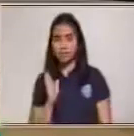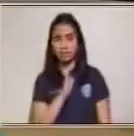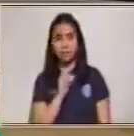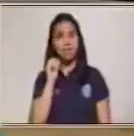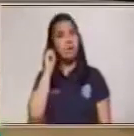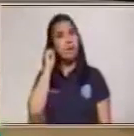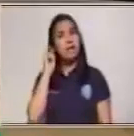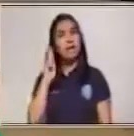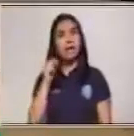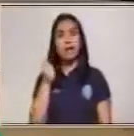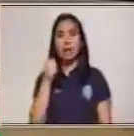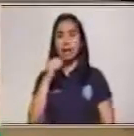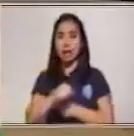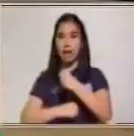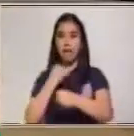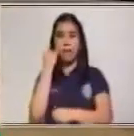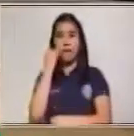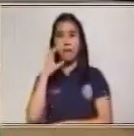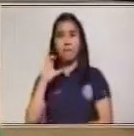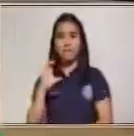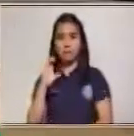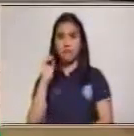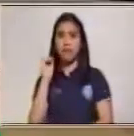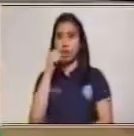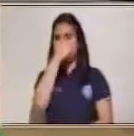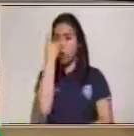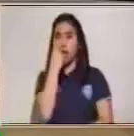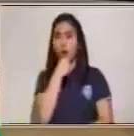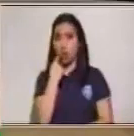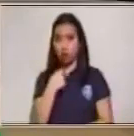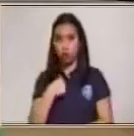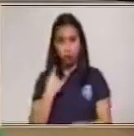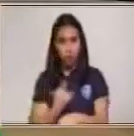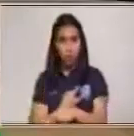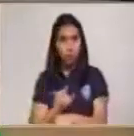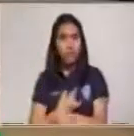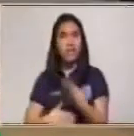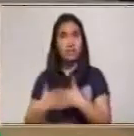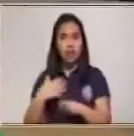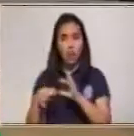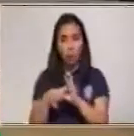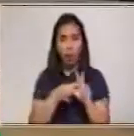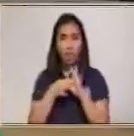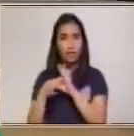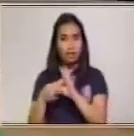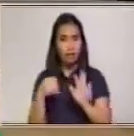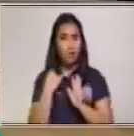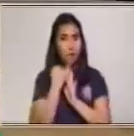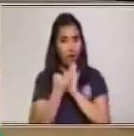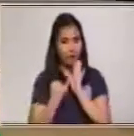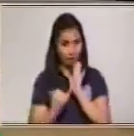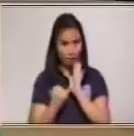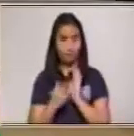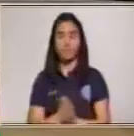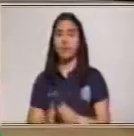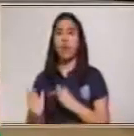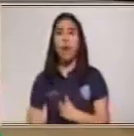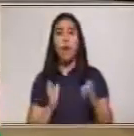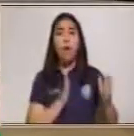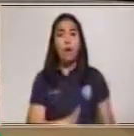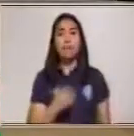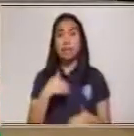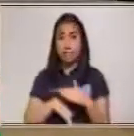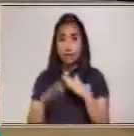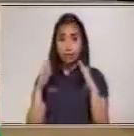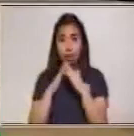alguna persona con discapacidad, este tema les ayudará a ejercitar habilidades y destrezas como la atención, la memoria y